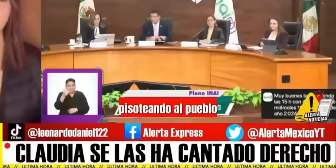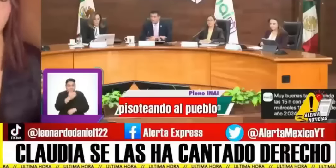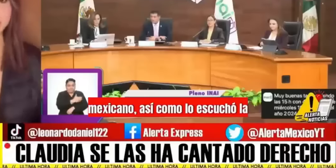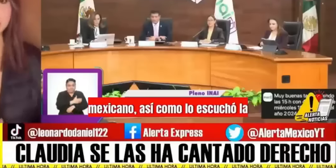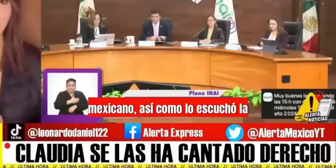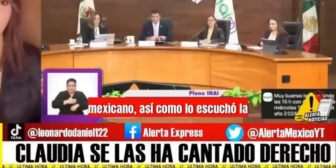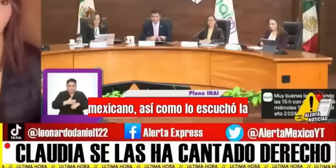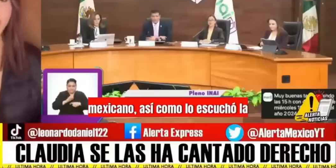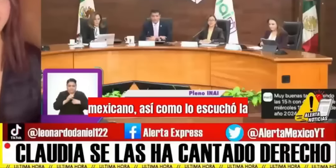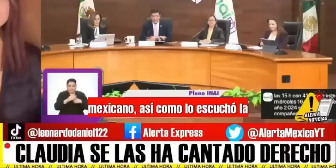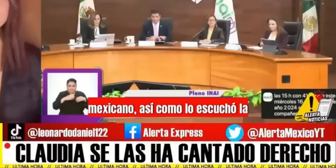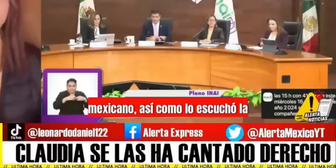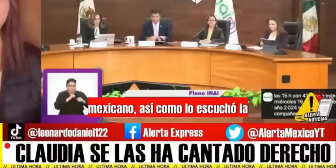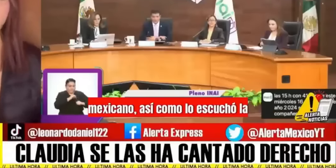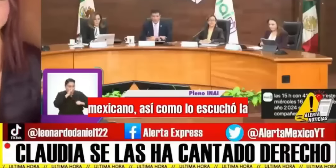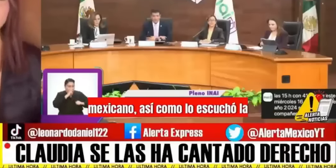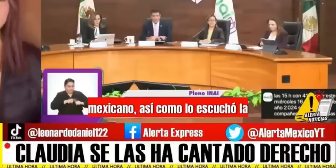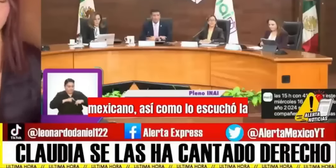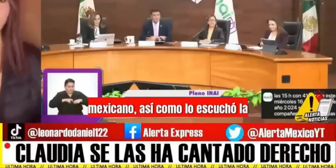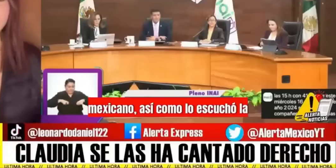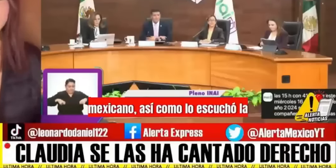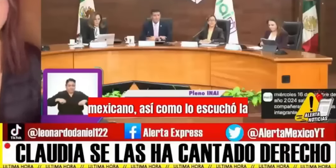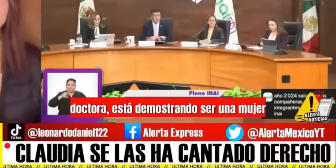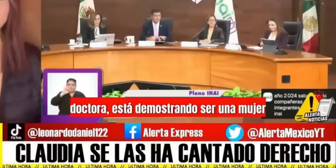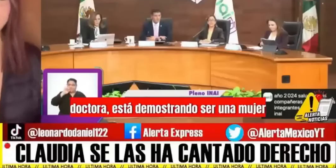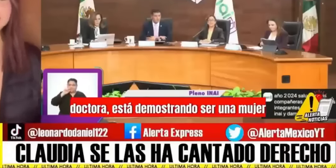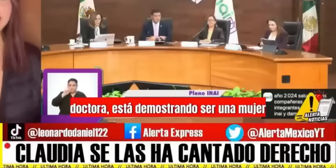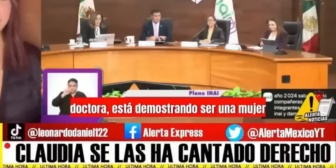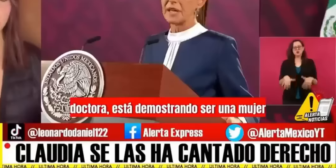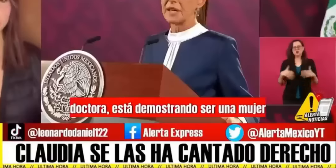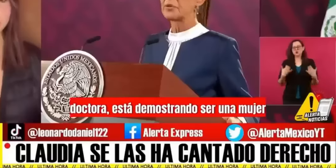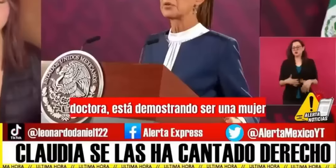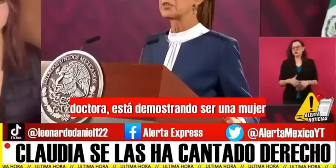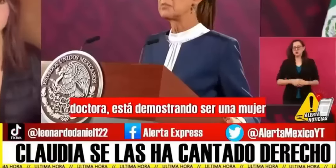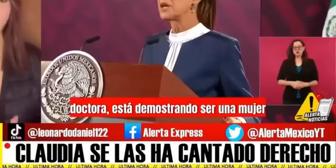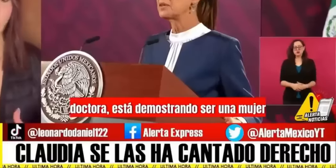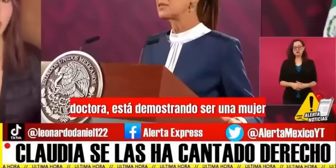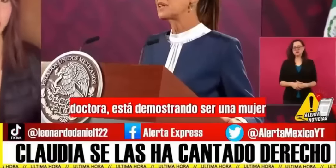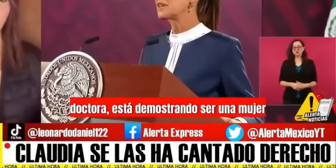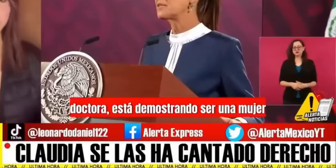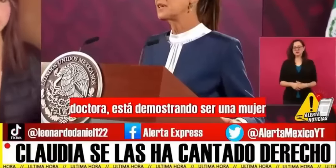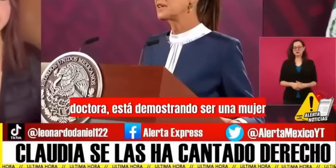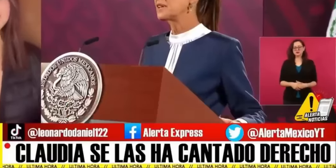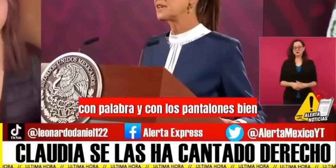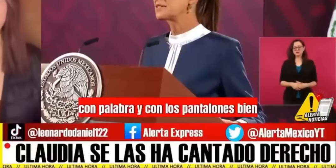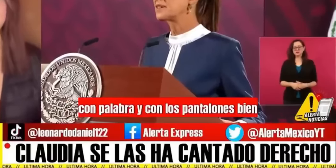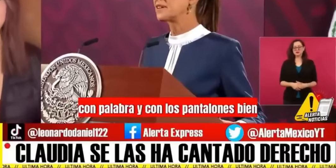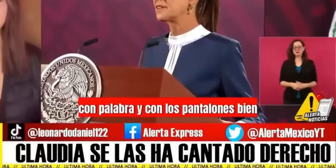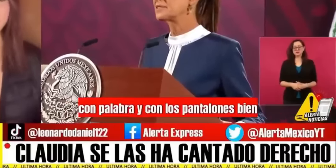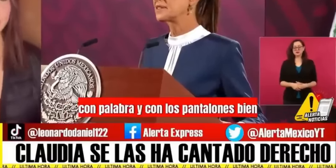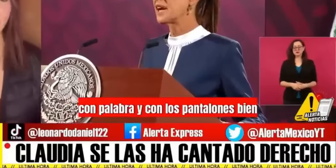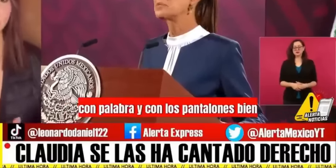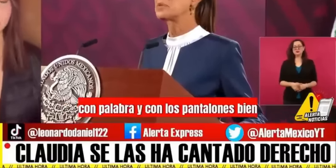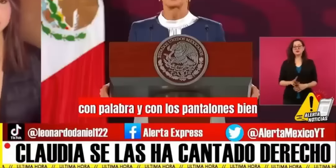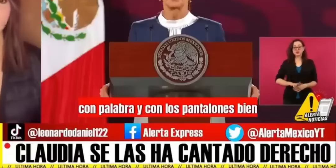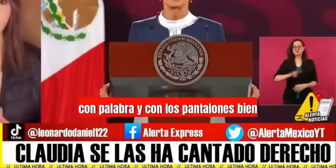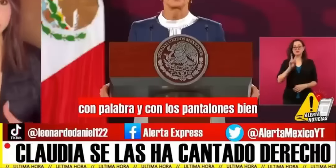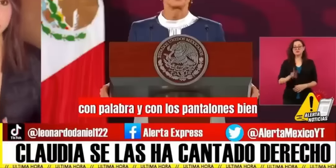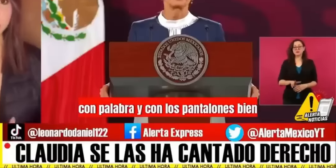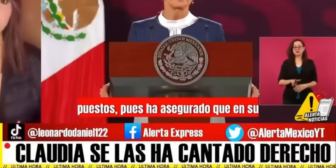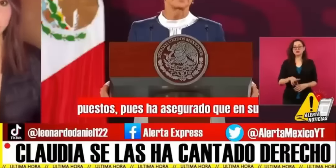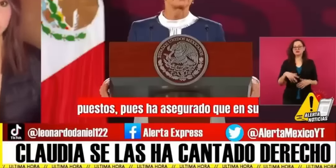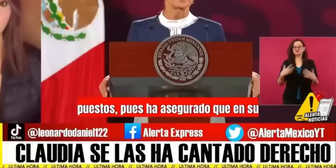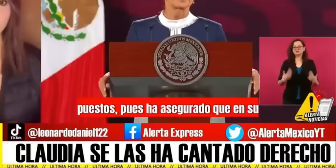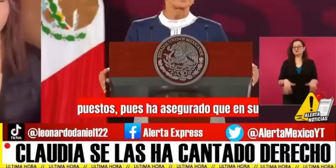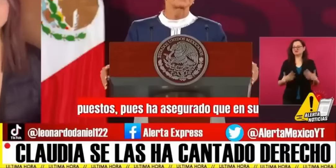al pueblo mexicano. Así como lo escuchó, la doctora está demostrando ser una mujer con palabra y con los